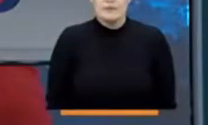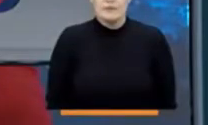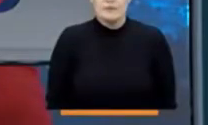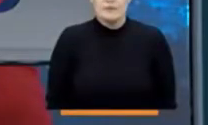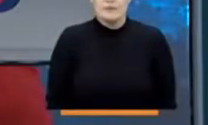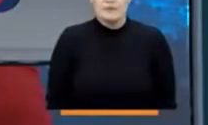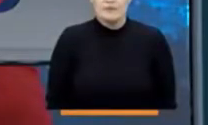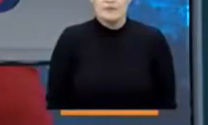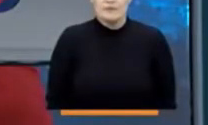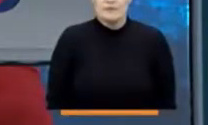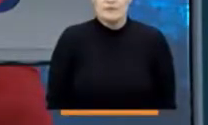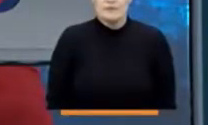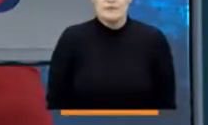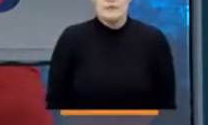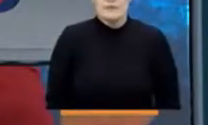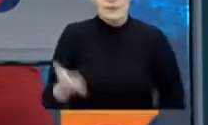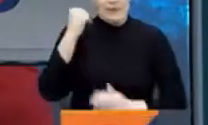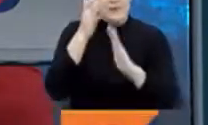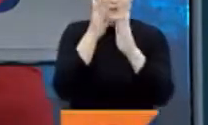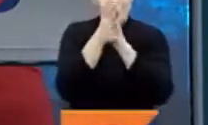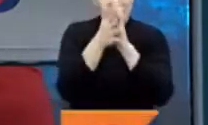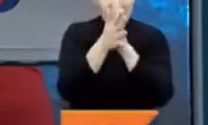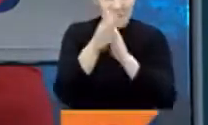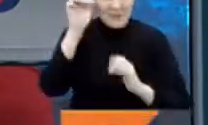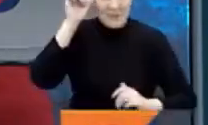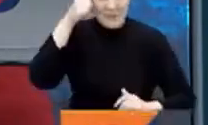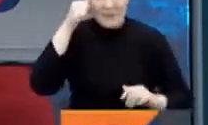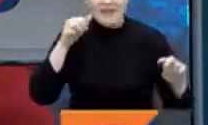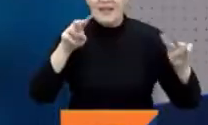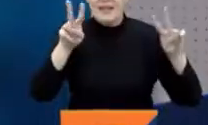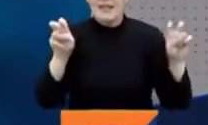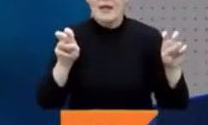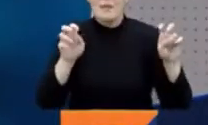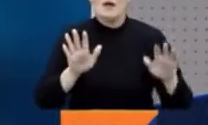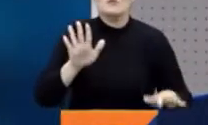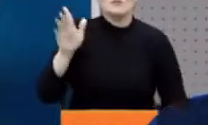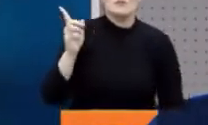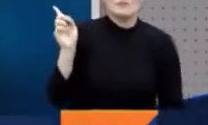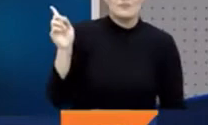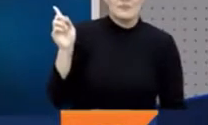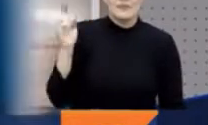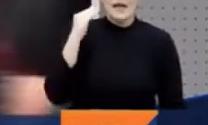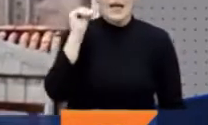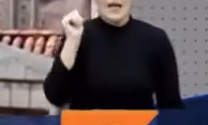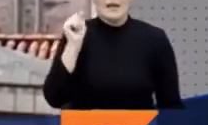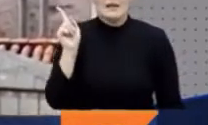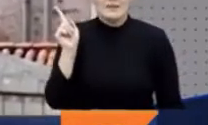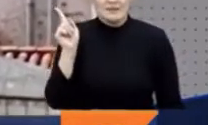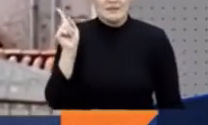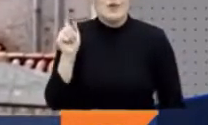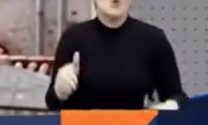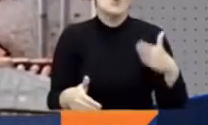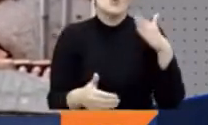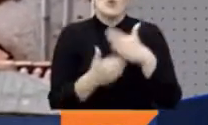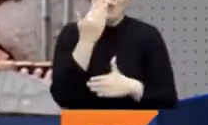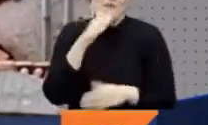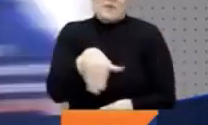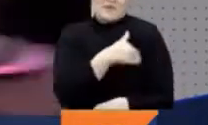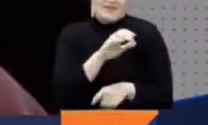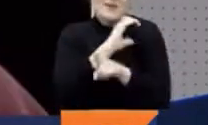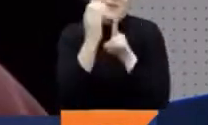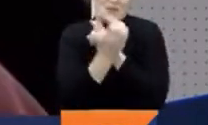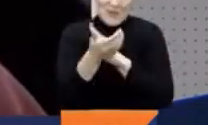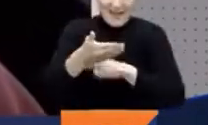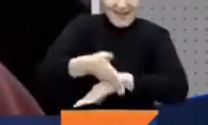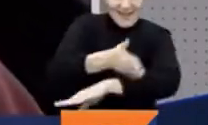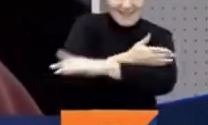Y como les contábamos, Gustavo Petro anunció a través de sus redes sociales a Patricia Ariza como la ministra de Cultura de Colombia